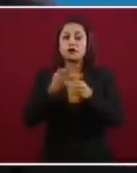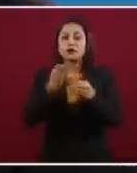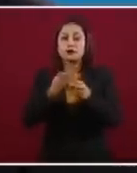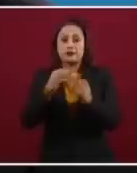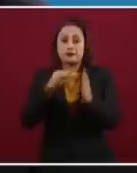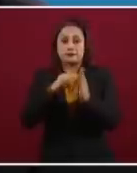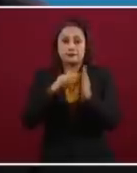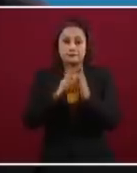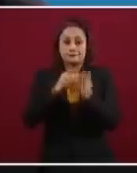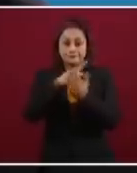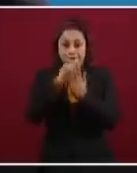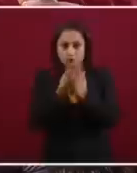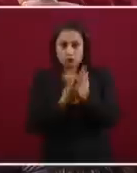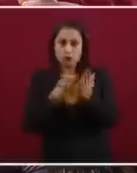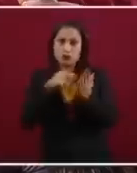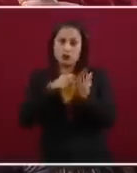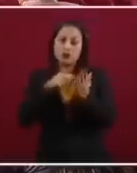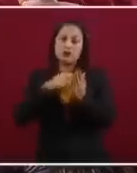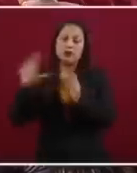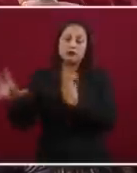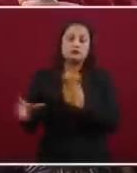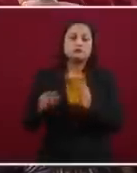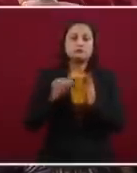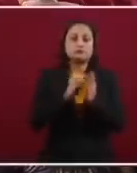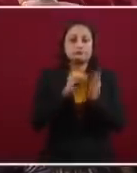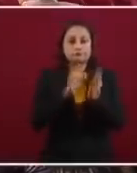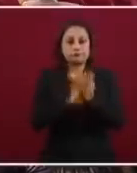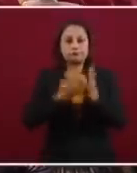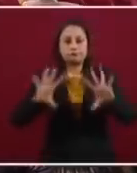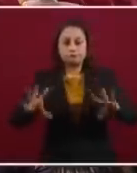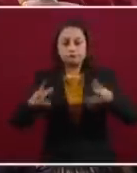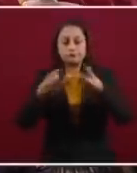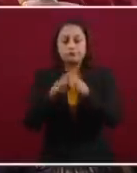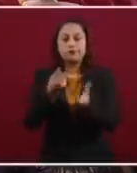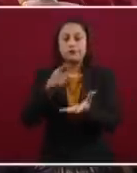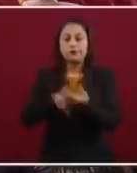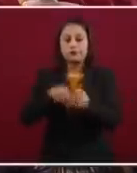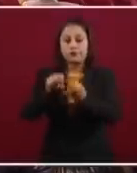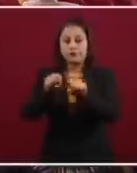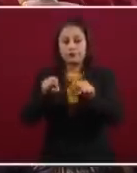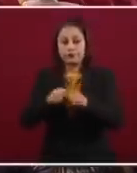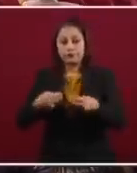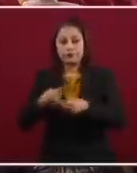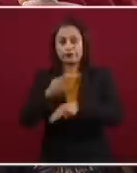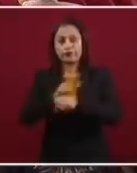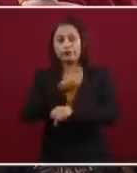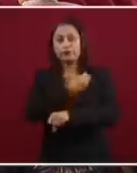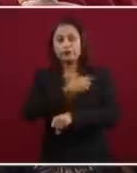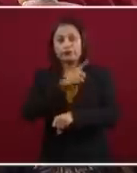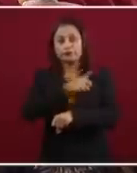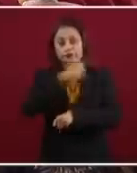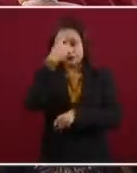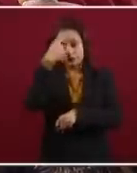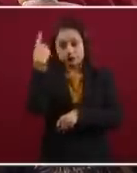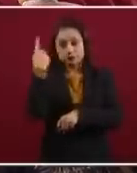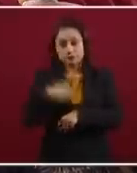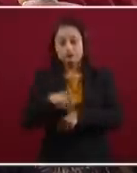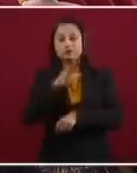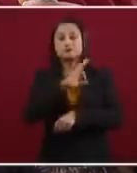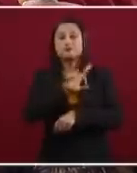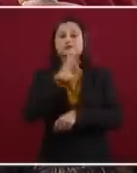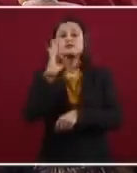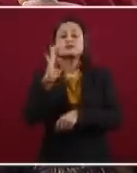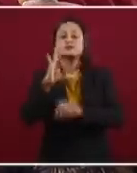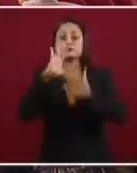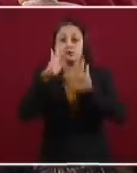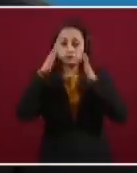transformaciones que estamos haciendo en el sistema nacional de salud cambiando de modelo de un modelo de protección social en salud hacia un modelo